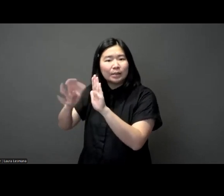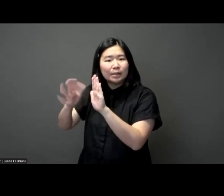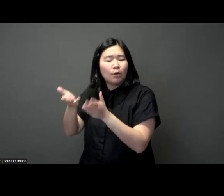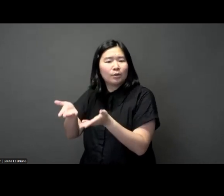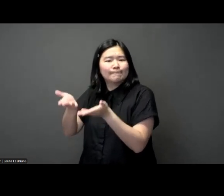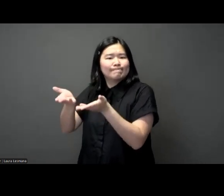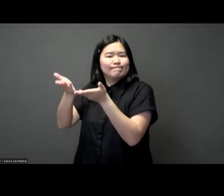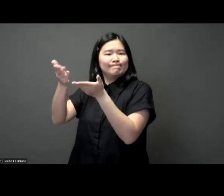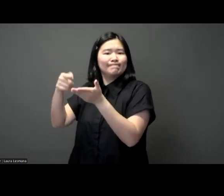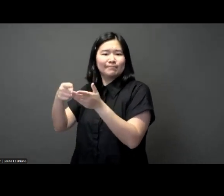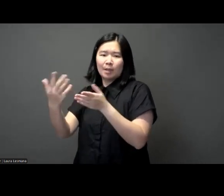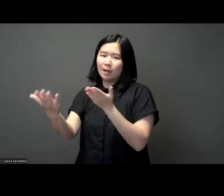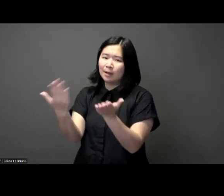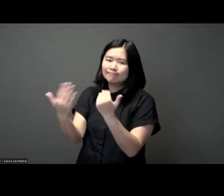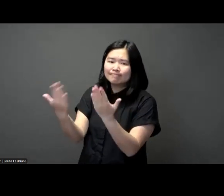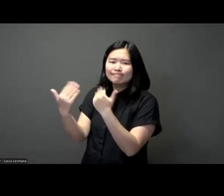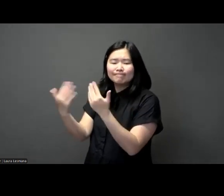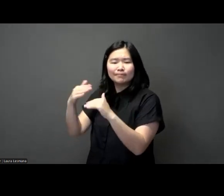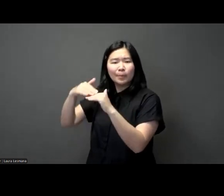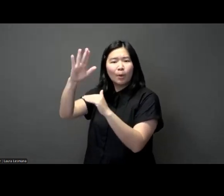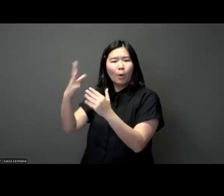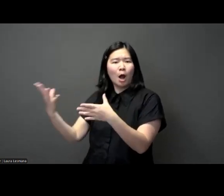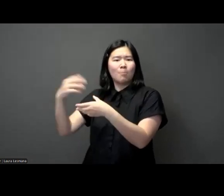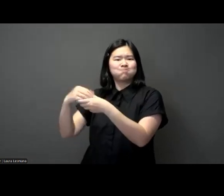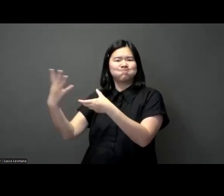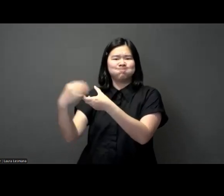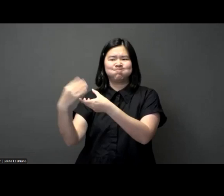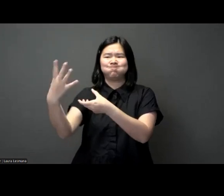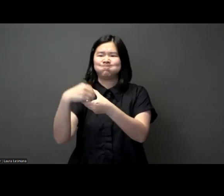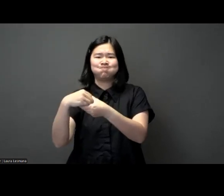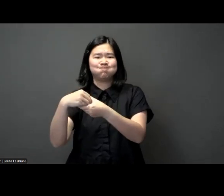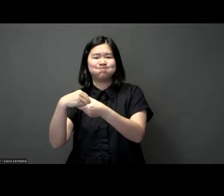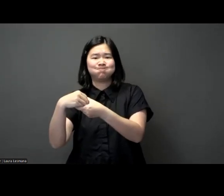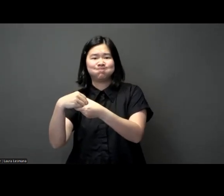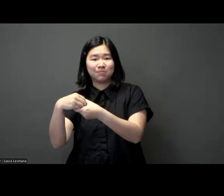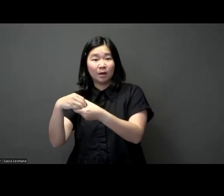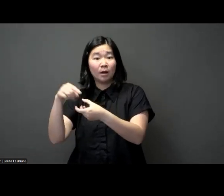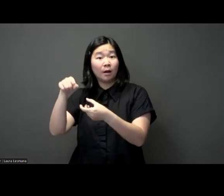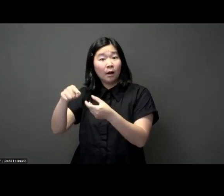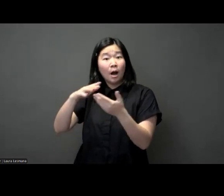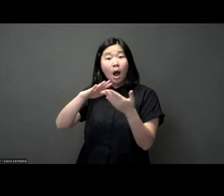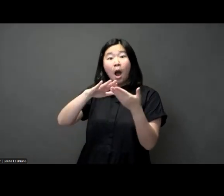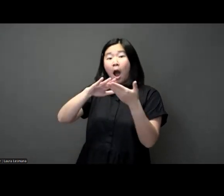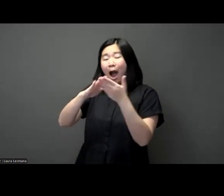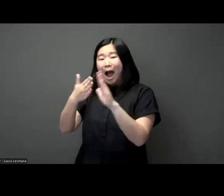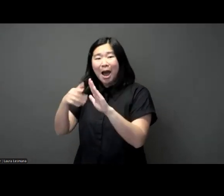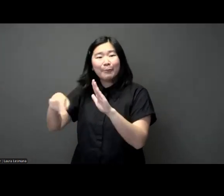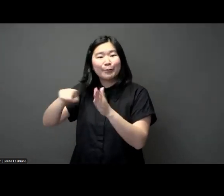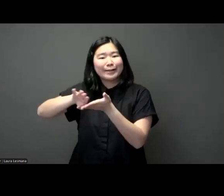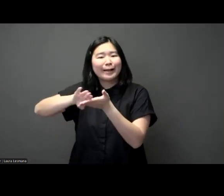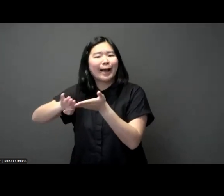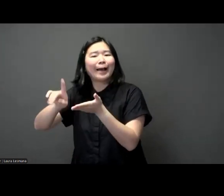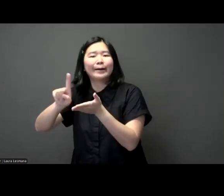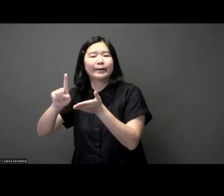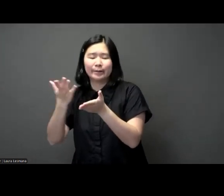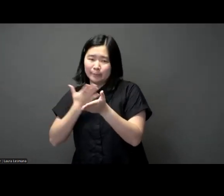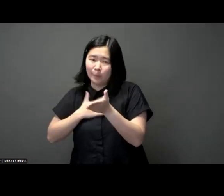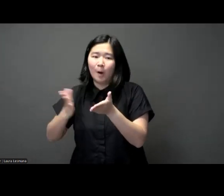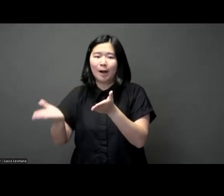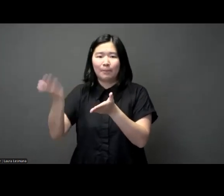de las comunidades. Y sabemos que sin la participación activa de las comunidades, sin una